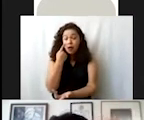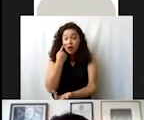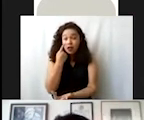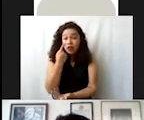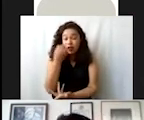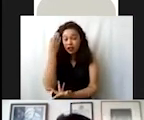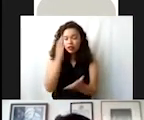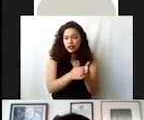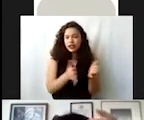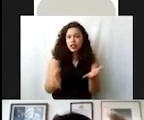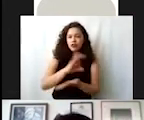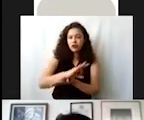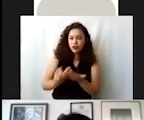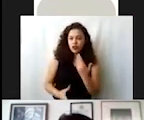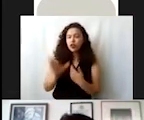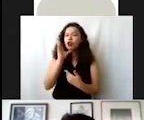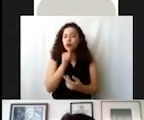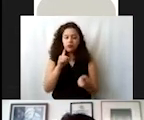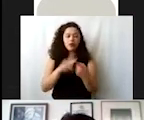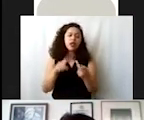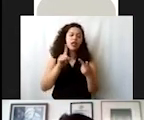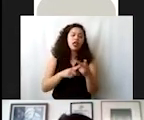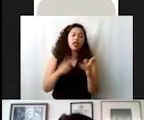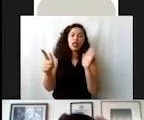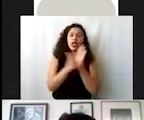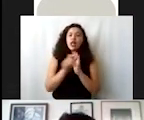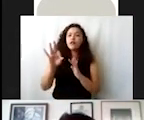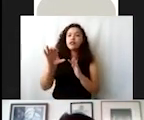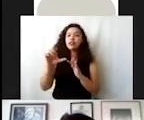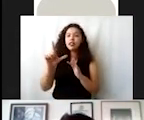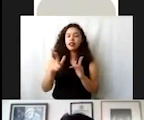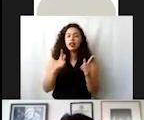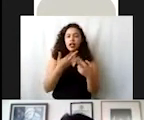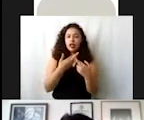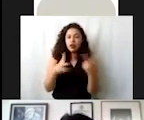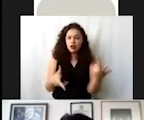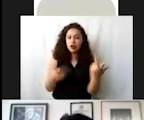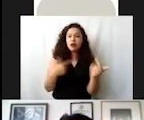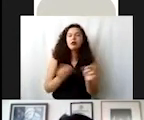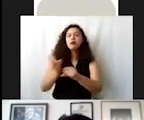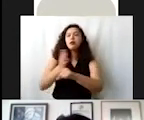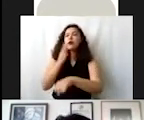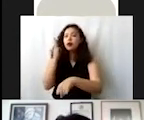puedes facturar, caes en delito de defraudación fiscal, una multa,